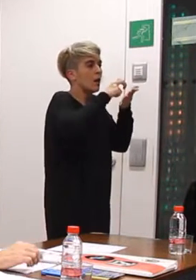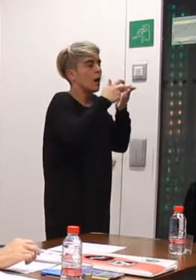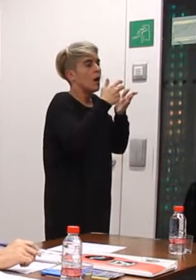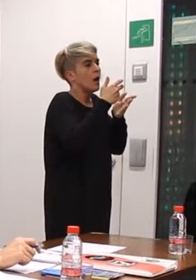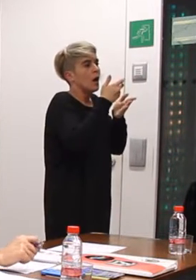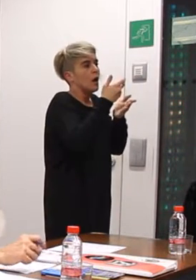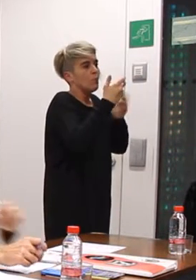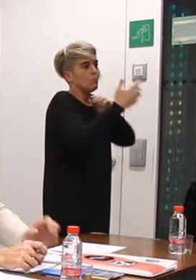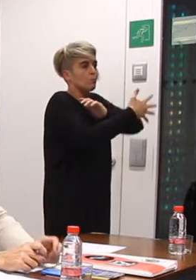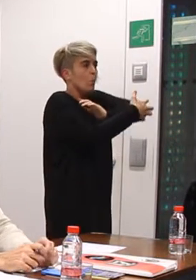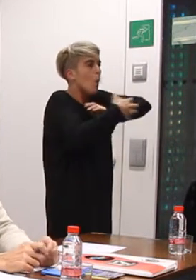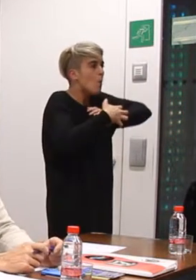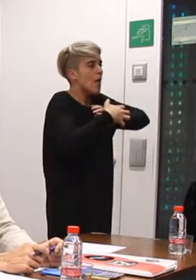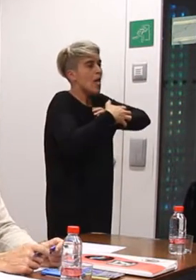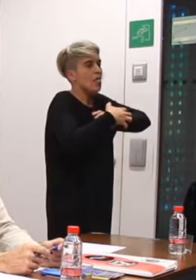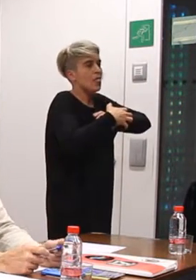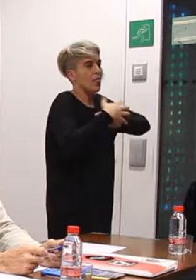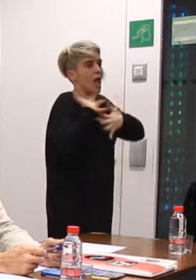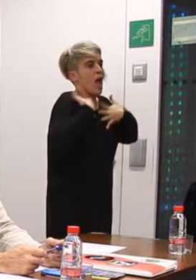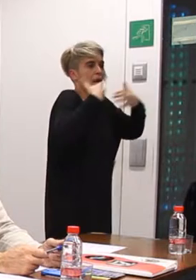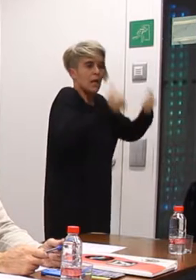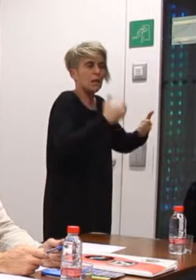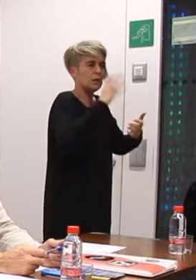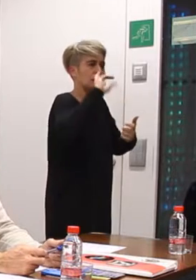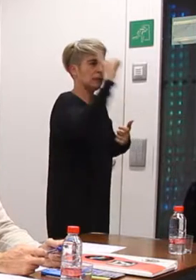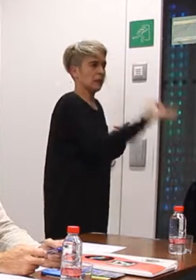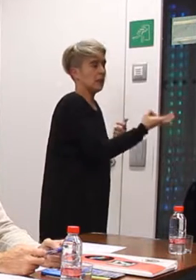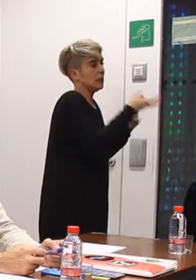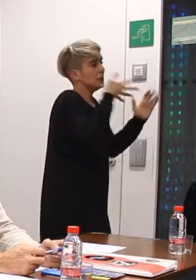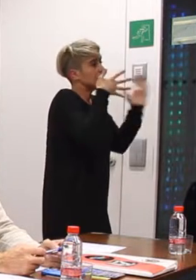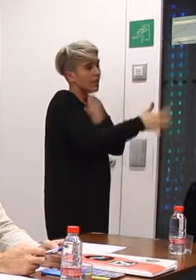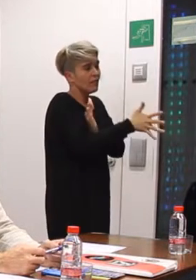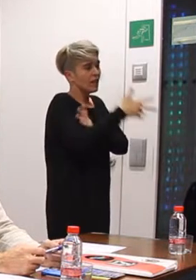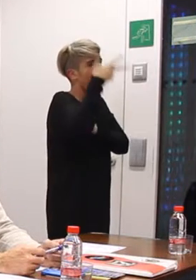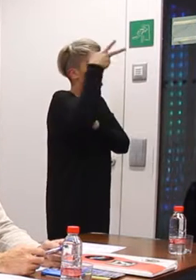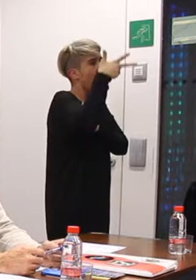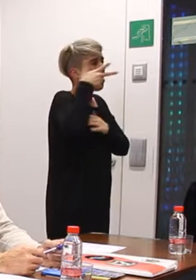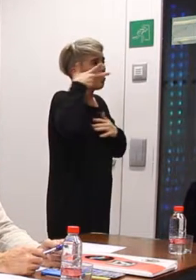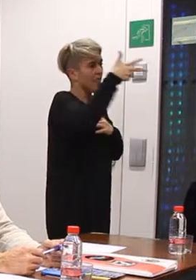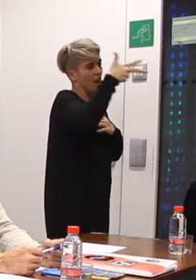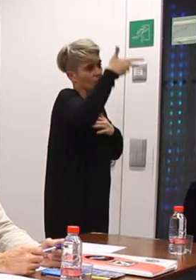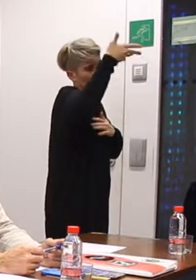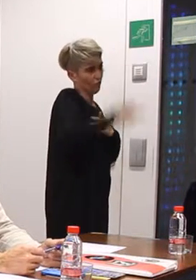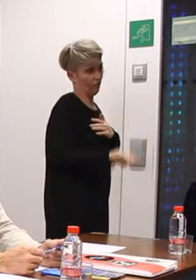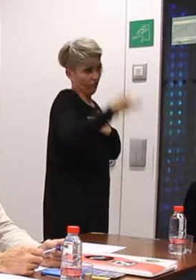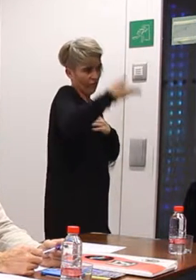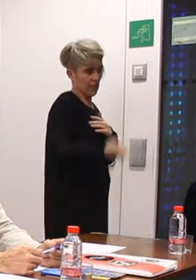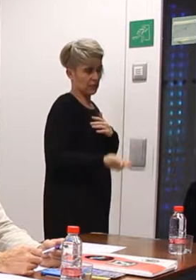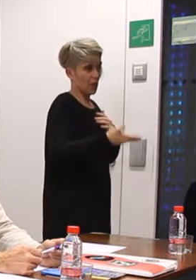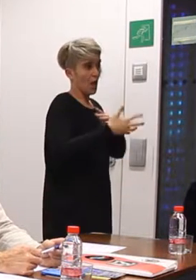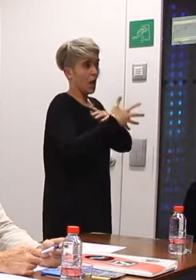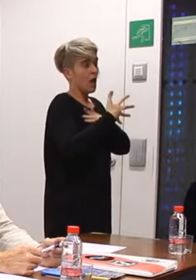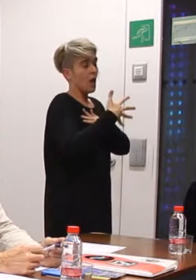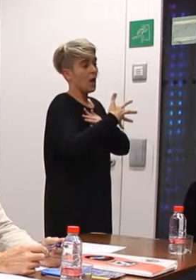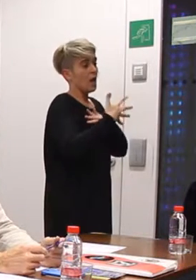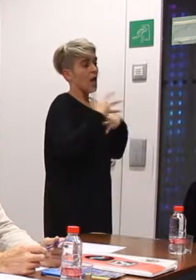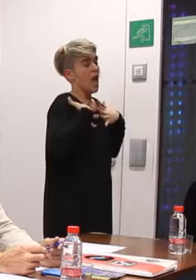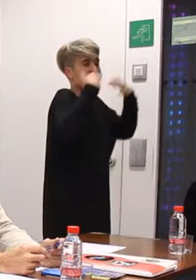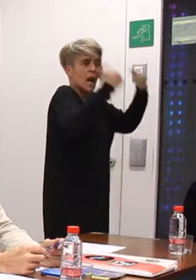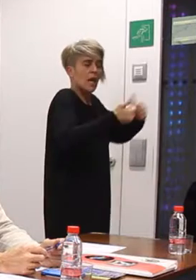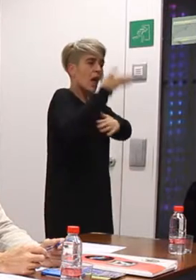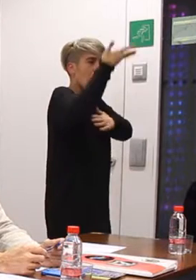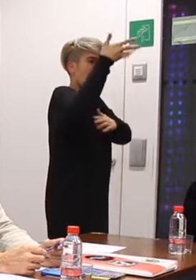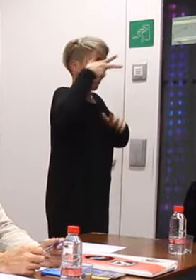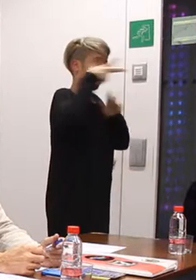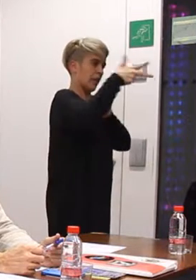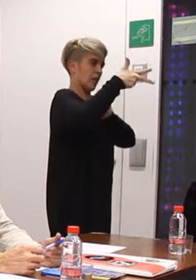pobreza energética es hablar de derechos fundamentales, porque la energía es un derecho básico, es